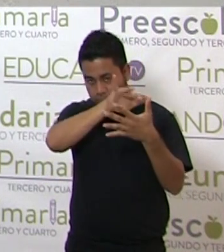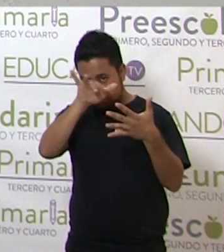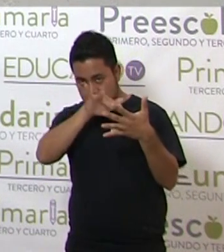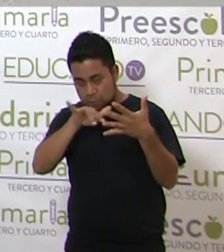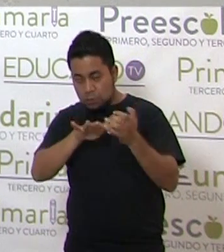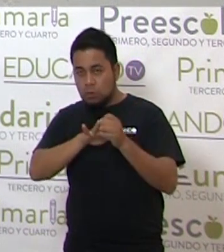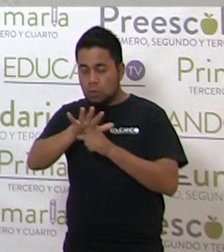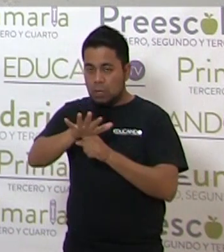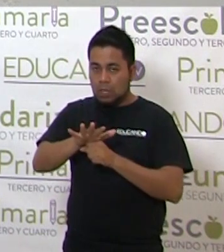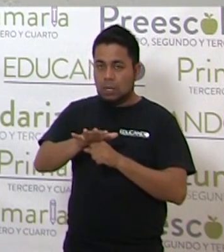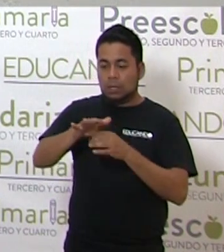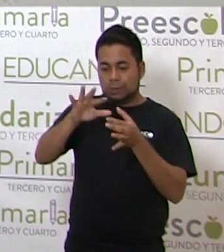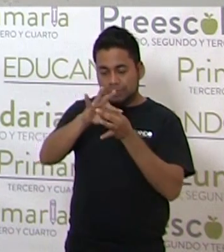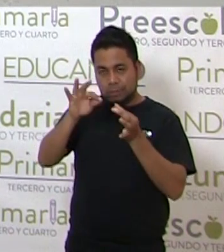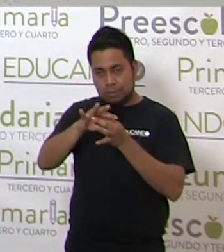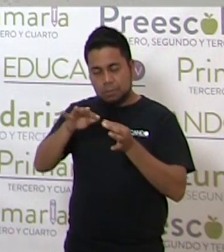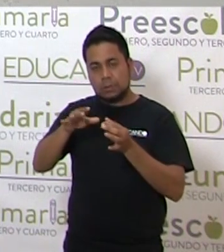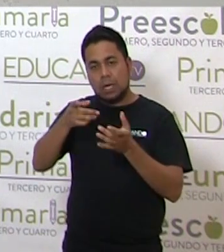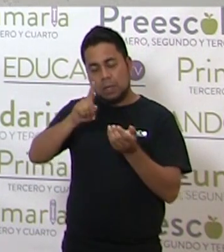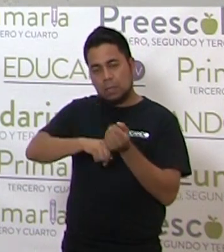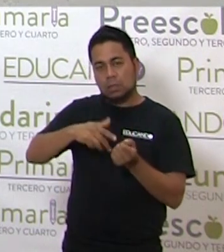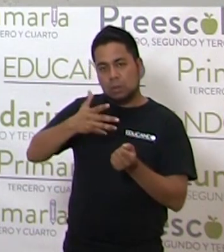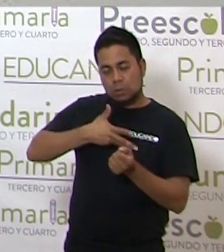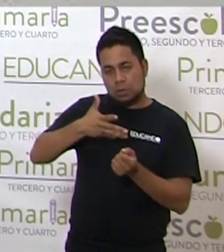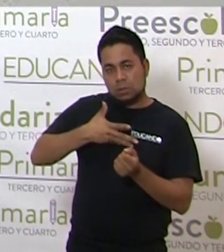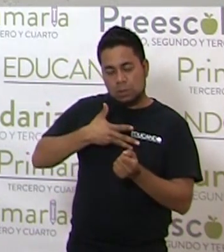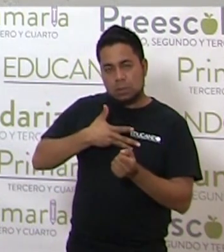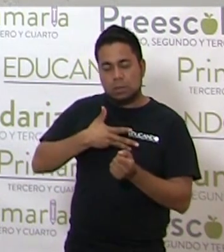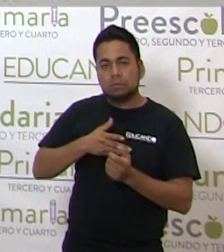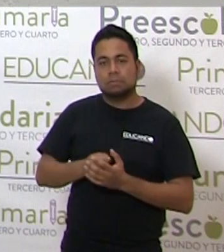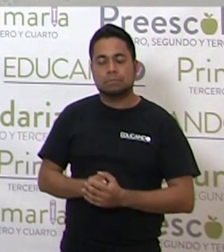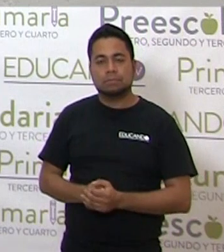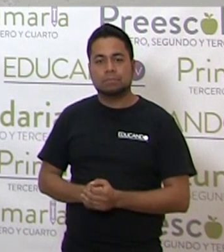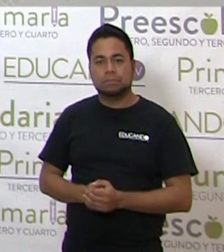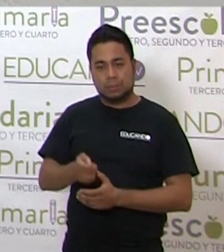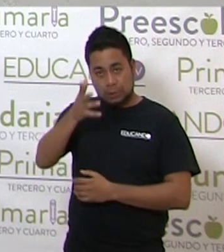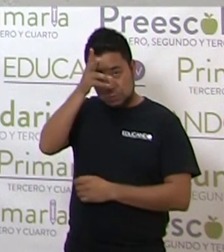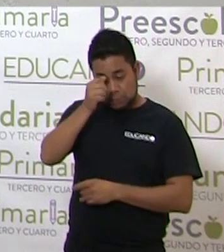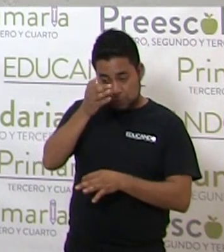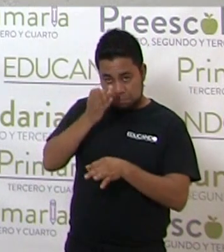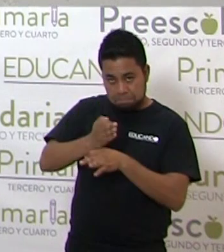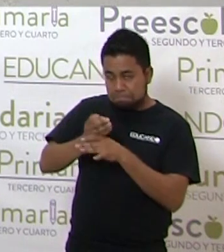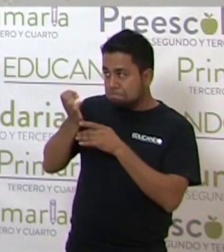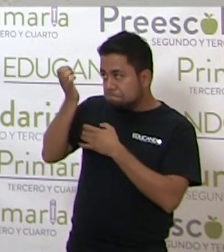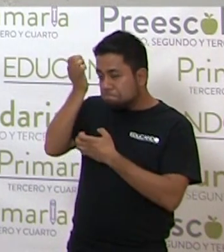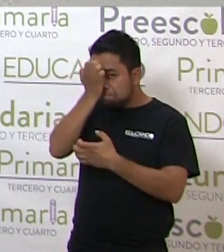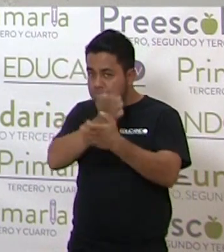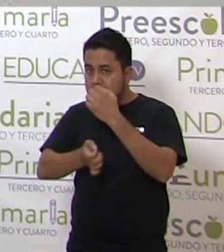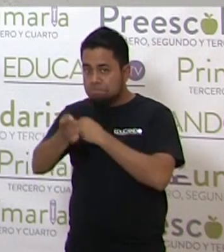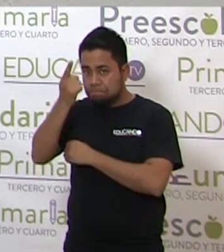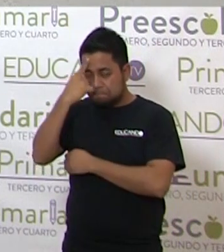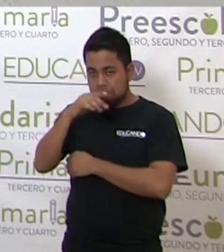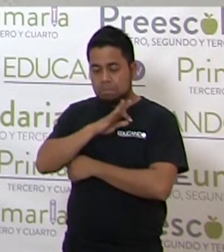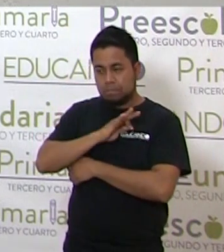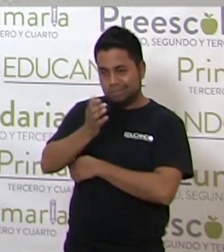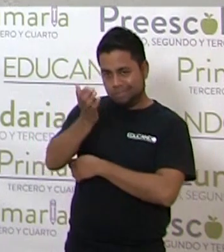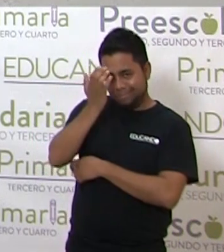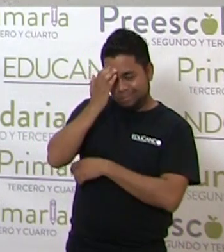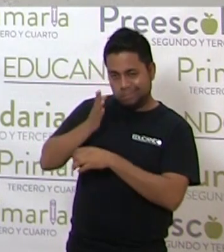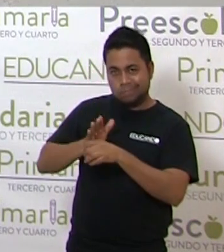el contenido del texto expositivo. Recuerden que estamos haciendo el análisis para poder conocer